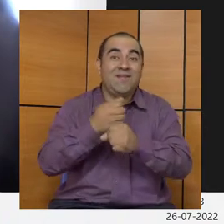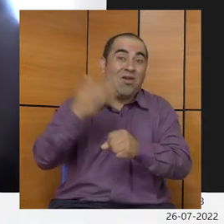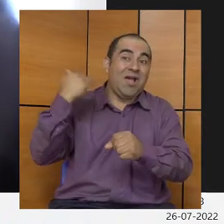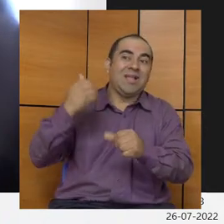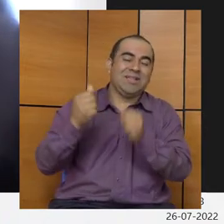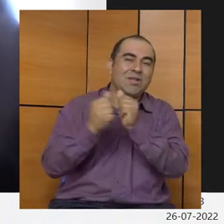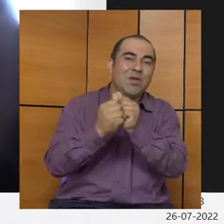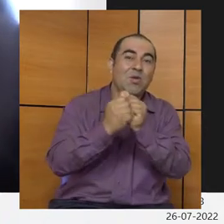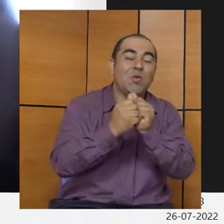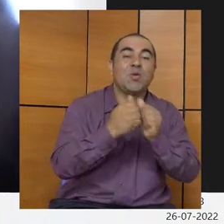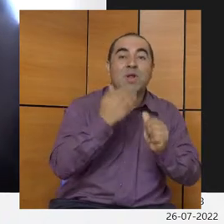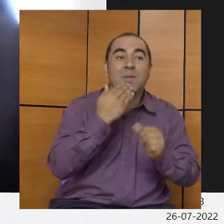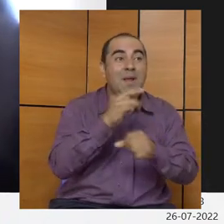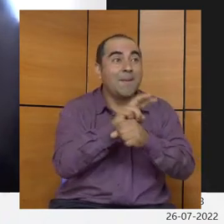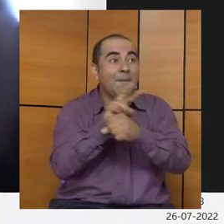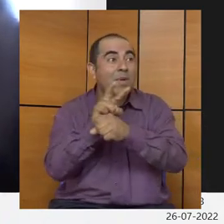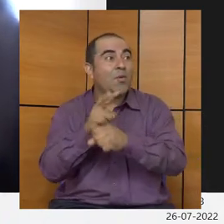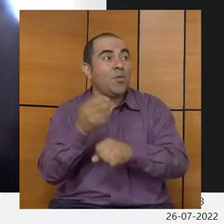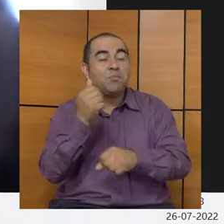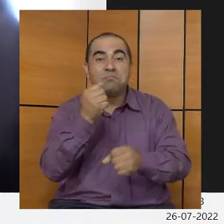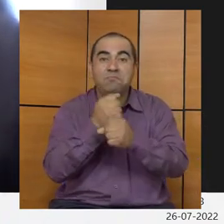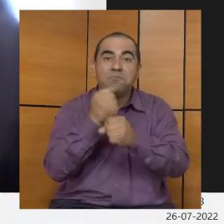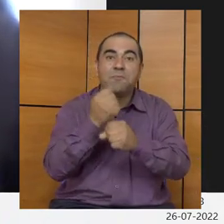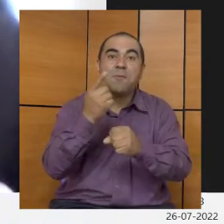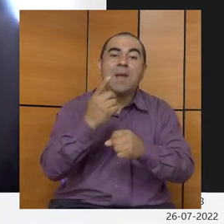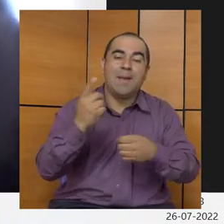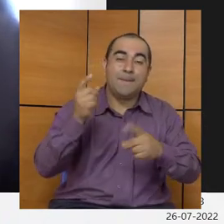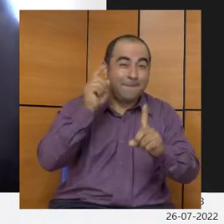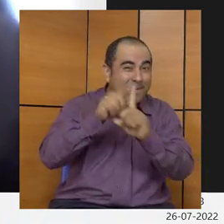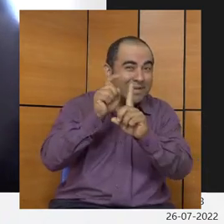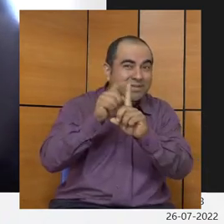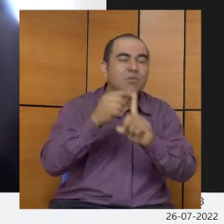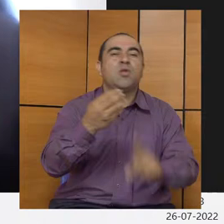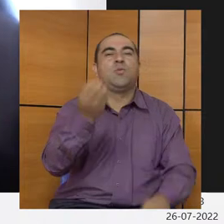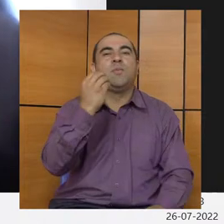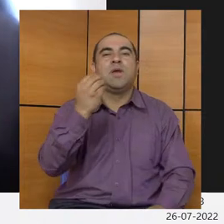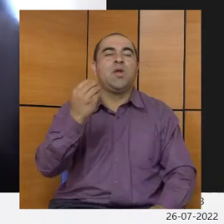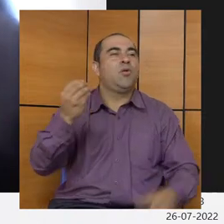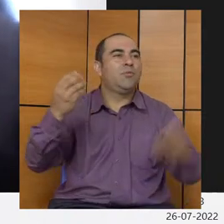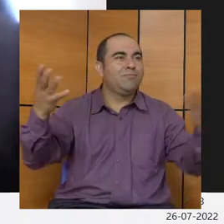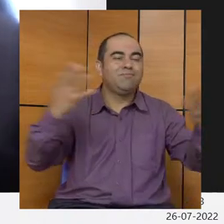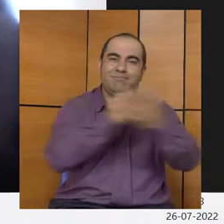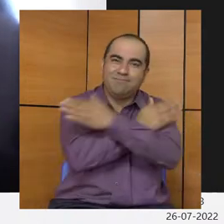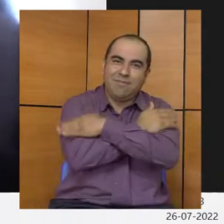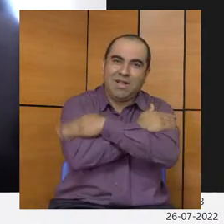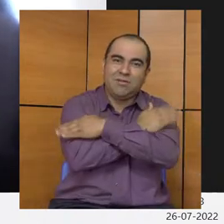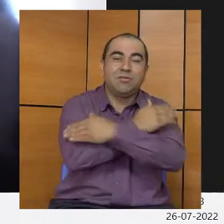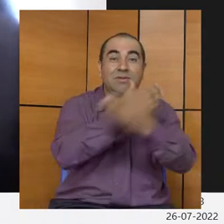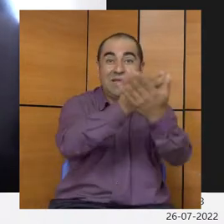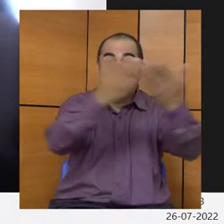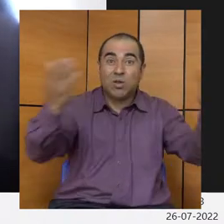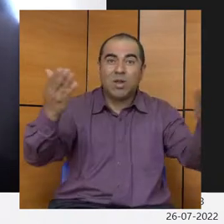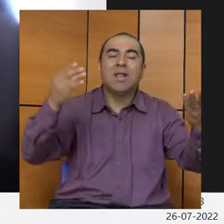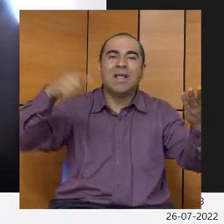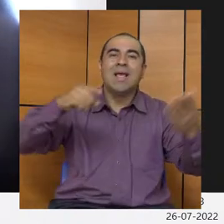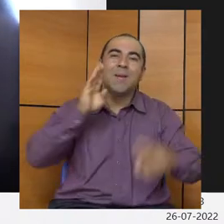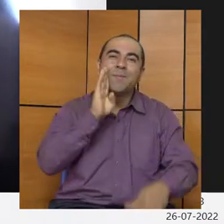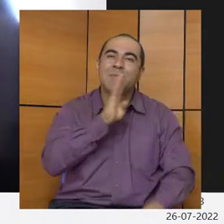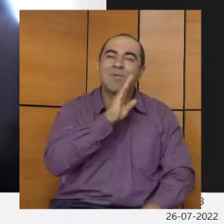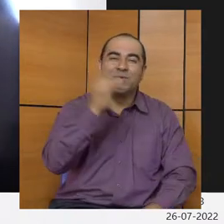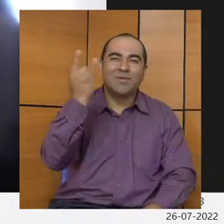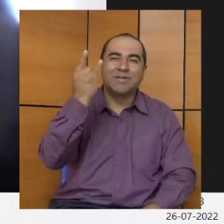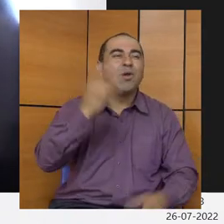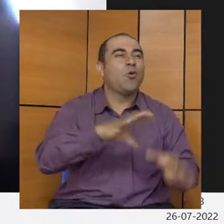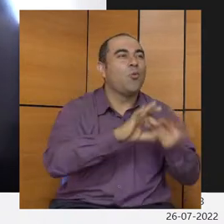las y los colegas que están en esta actividad participando. Un gran abrazo desde acá de la Universidad del Biobío. Muchas gracias